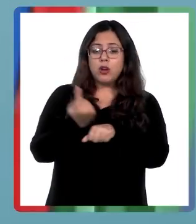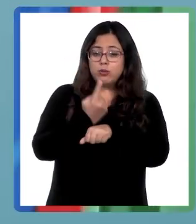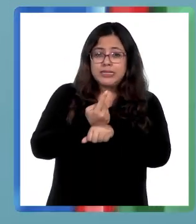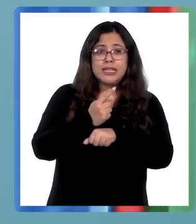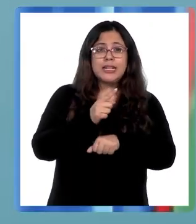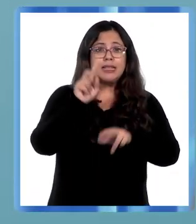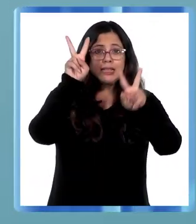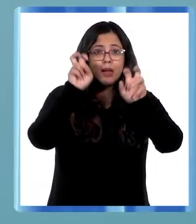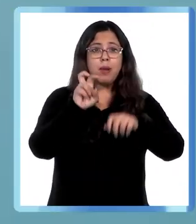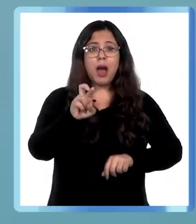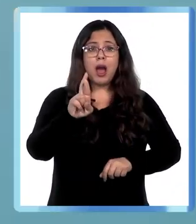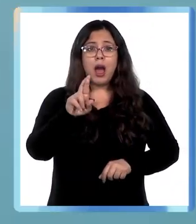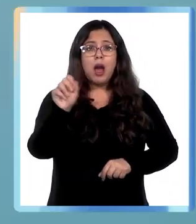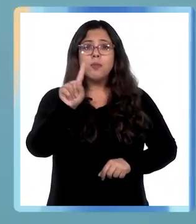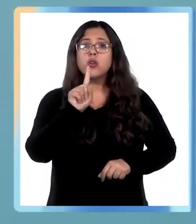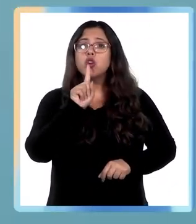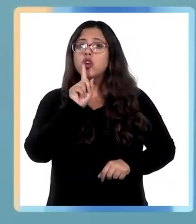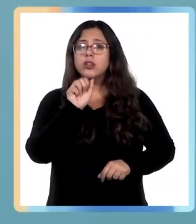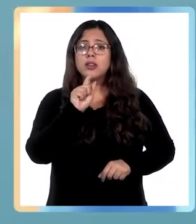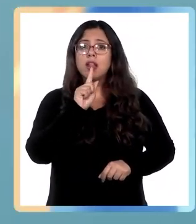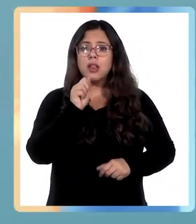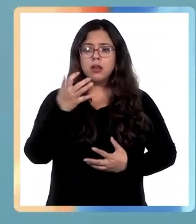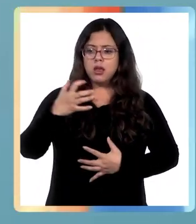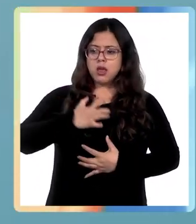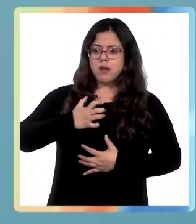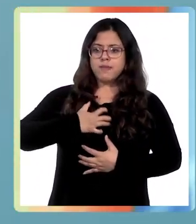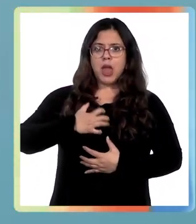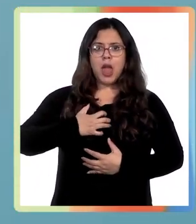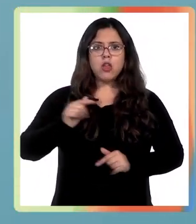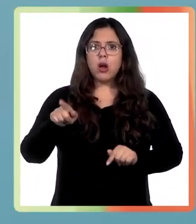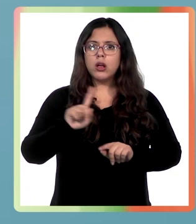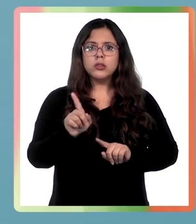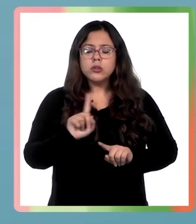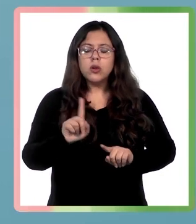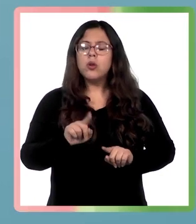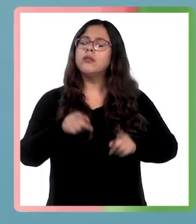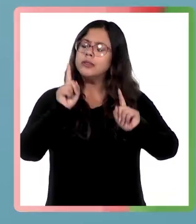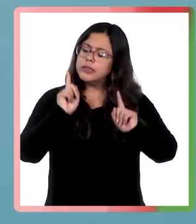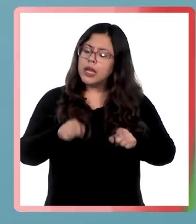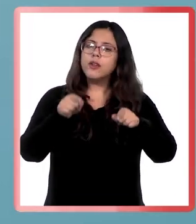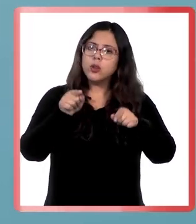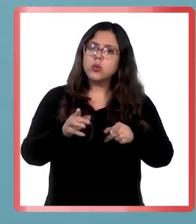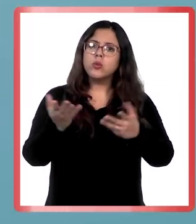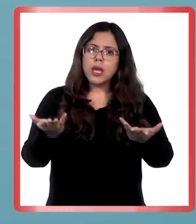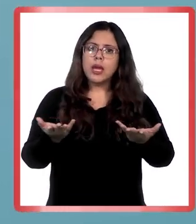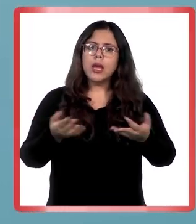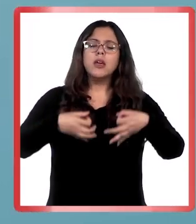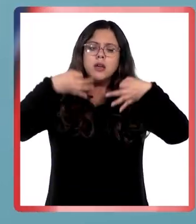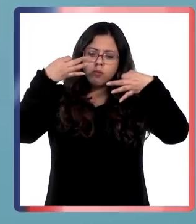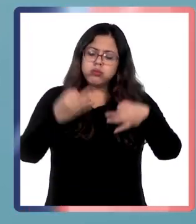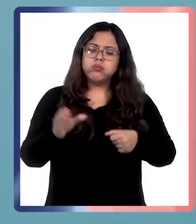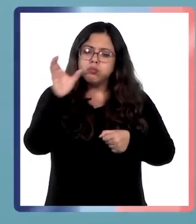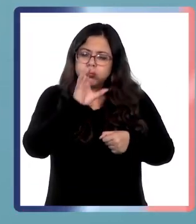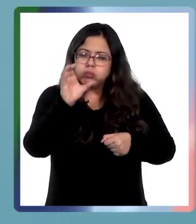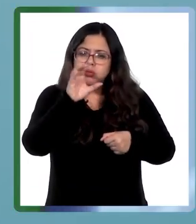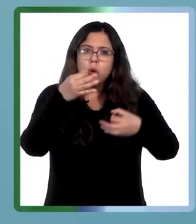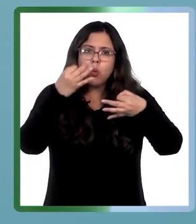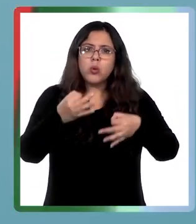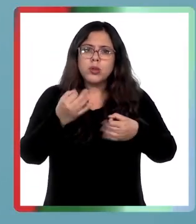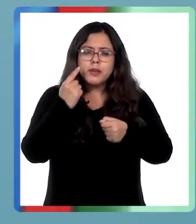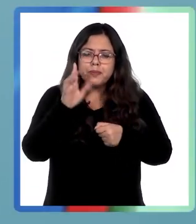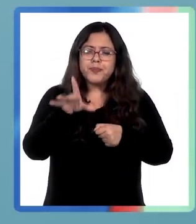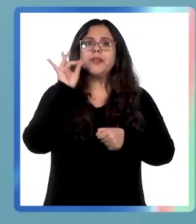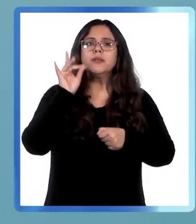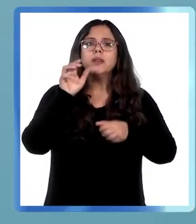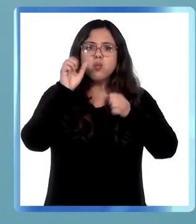próstata nos hace asustarnos frente al diagnóstico. Y no, la actitud tiene que ser buscarlo activamente para atraparlo